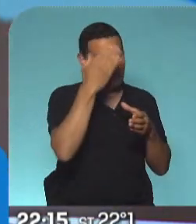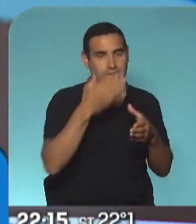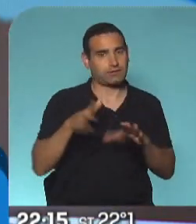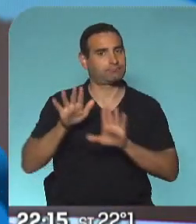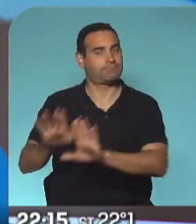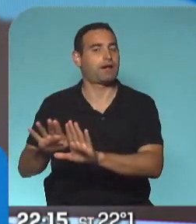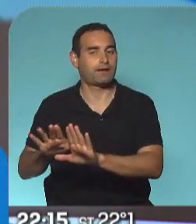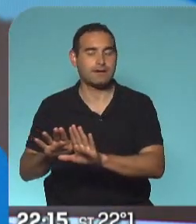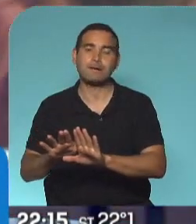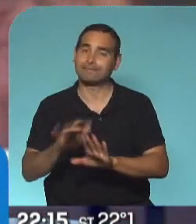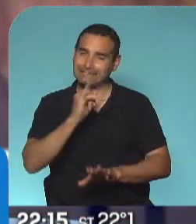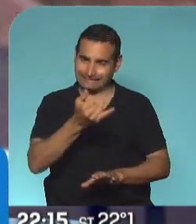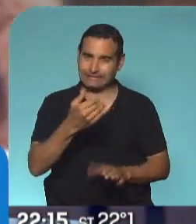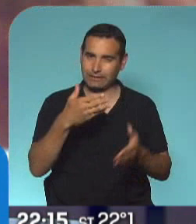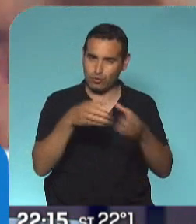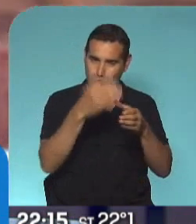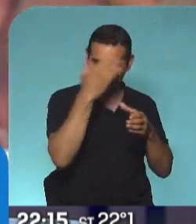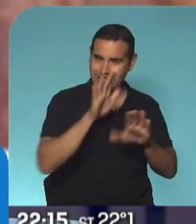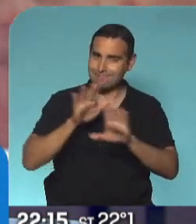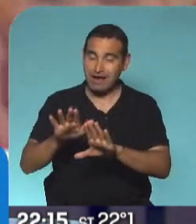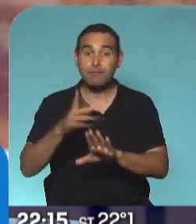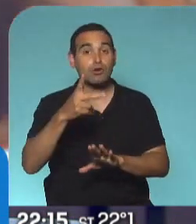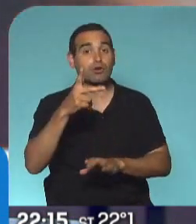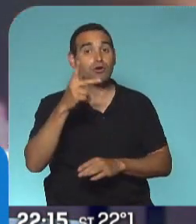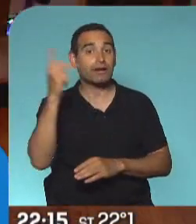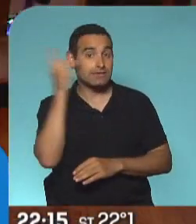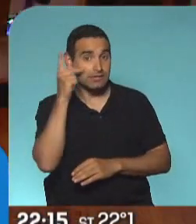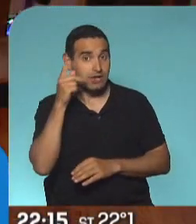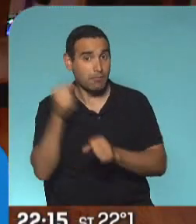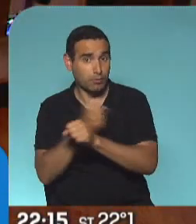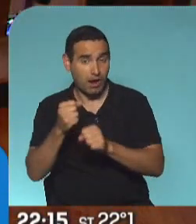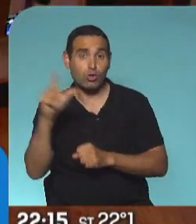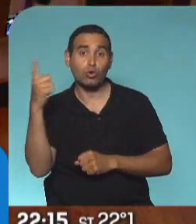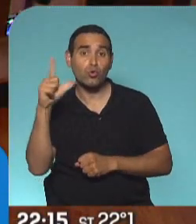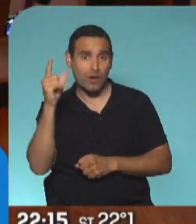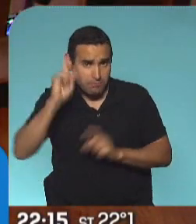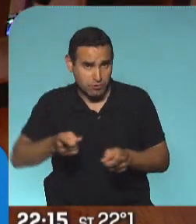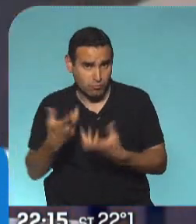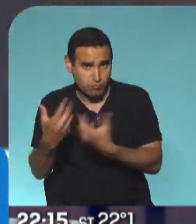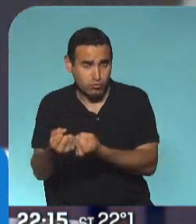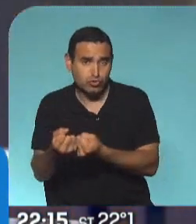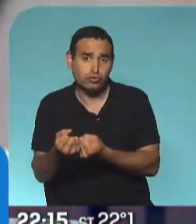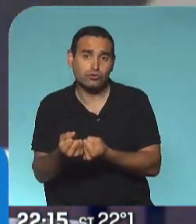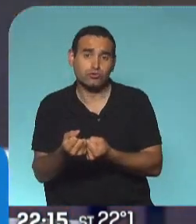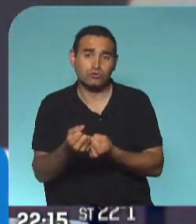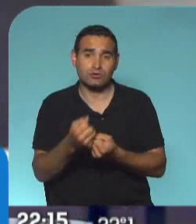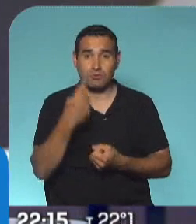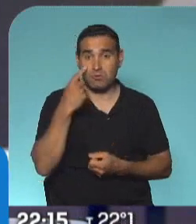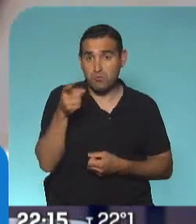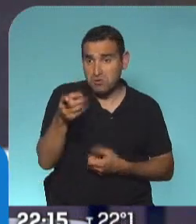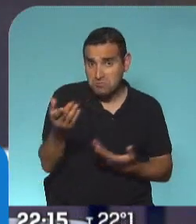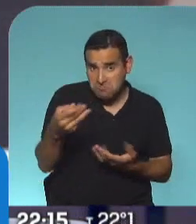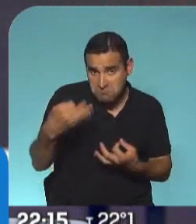frenó el Frente Amplio, pero le dieron el acuerdo Néstor Kirchner y Lula en aquel momento. Dijeron, bueno, si esto es asimétrico para